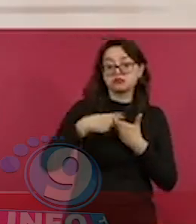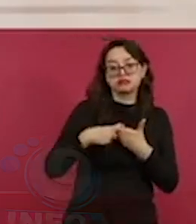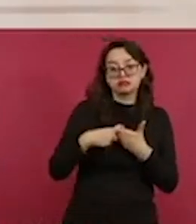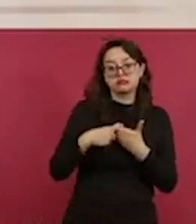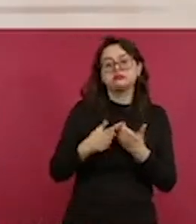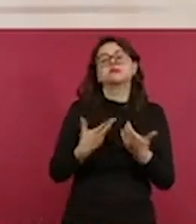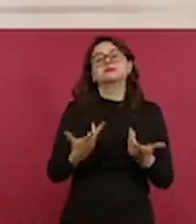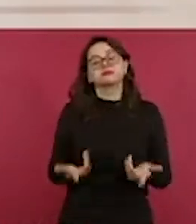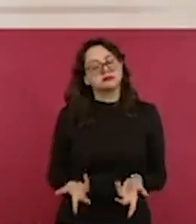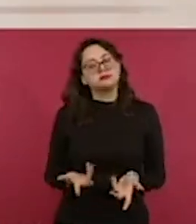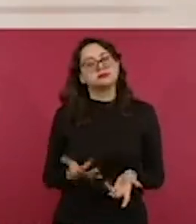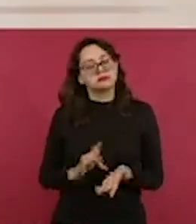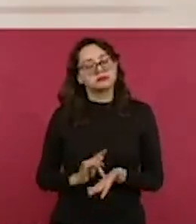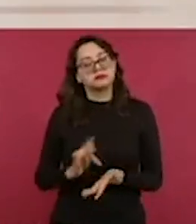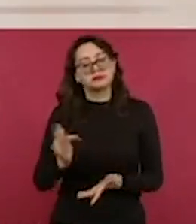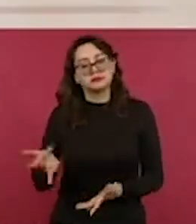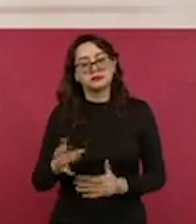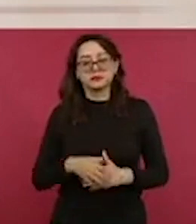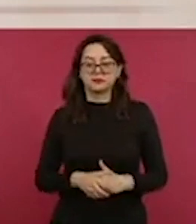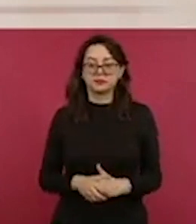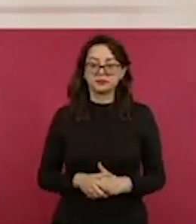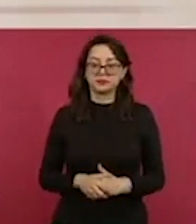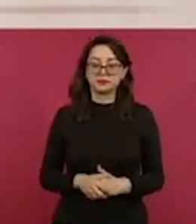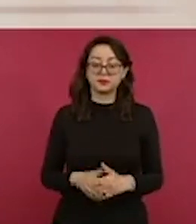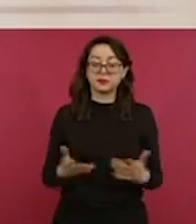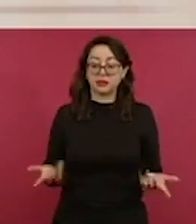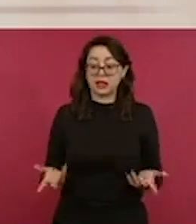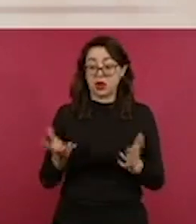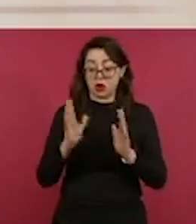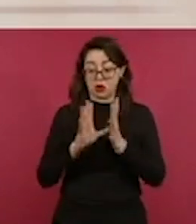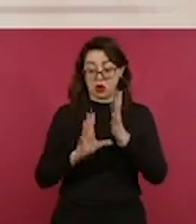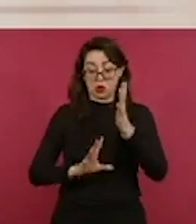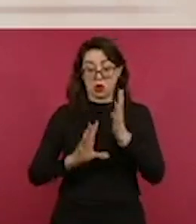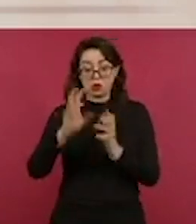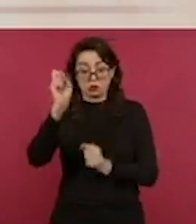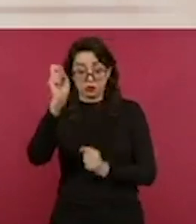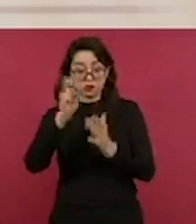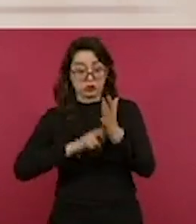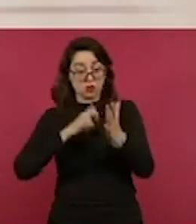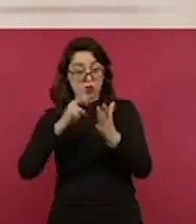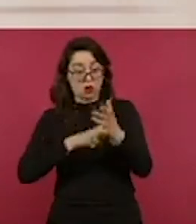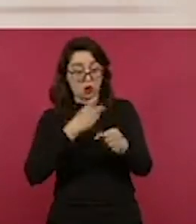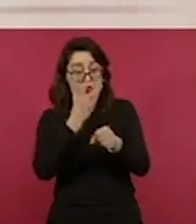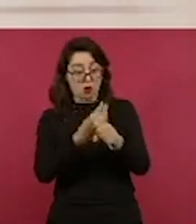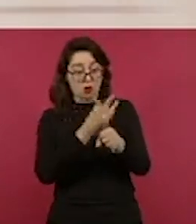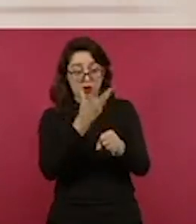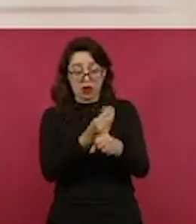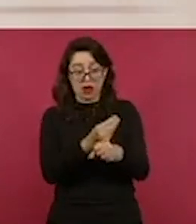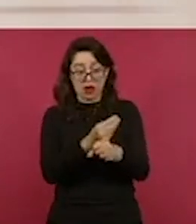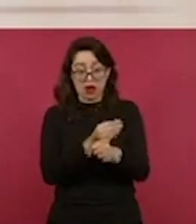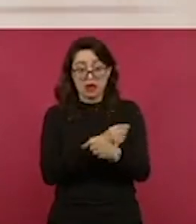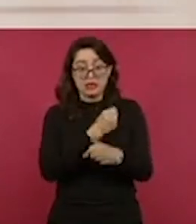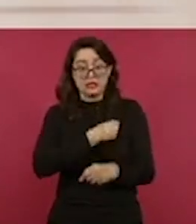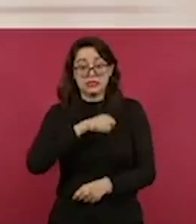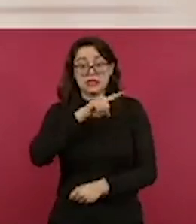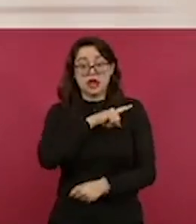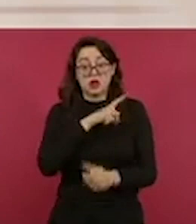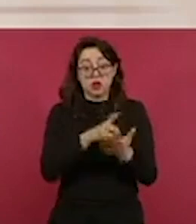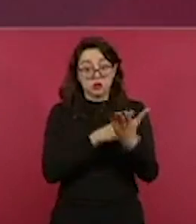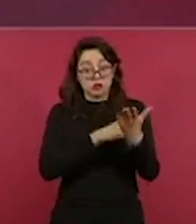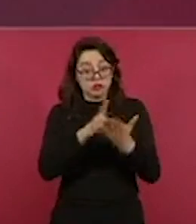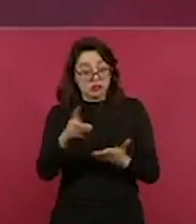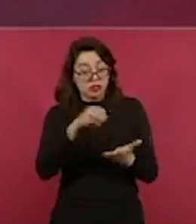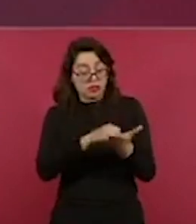paso como lo ha dicho el presidente López Obrador se reformó la Constitución ahora la Constitución y ese derecho tenía que llegar al consultorio